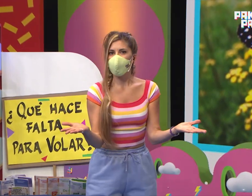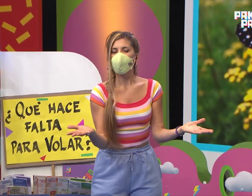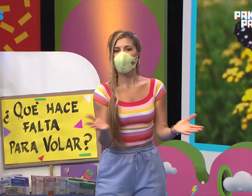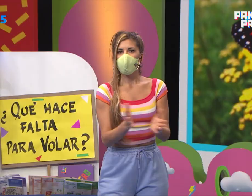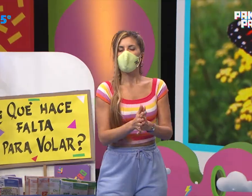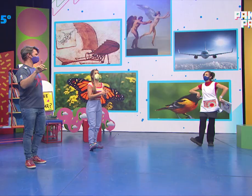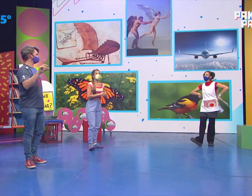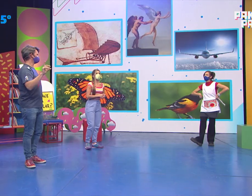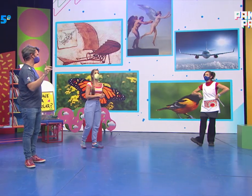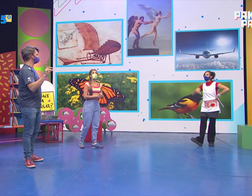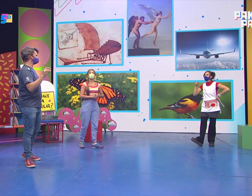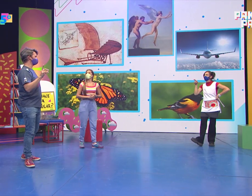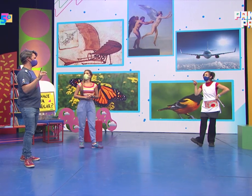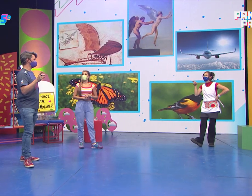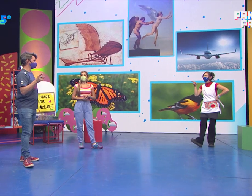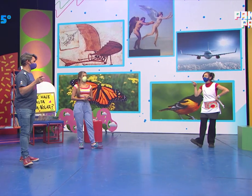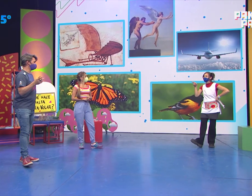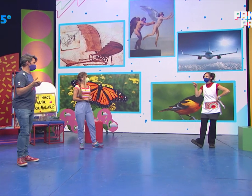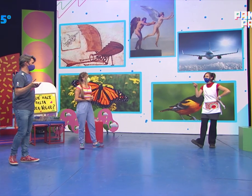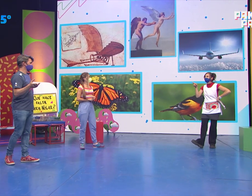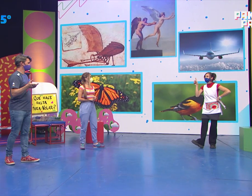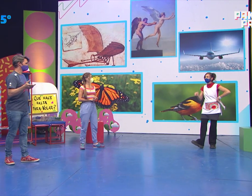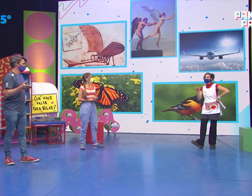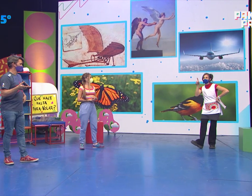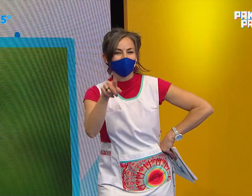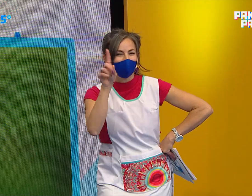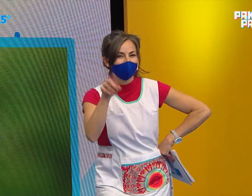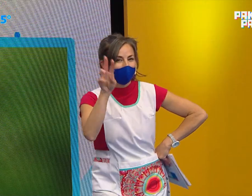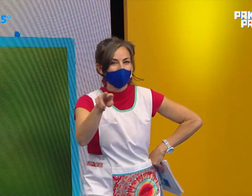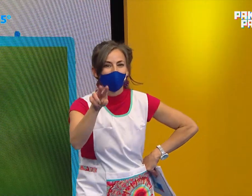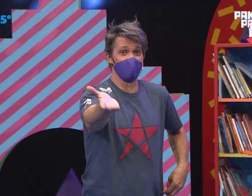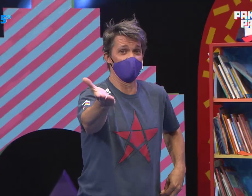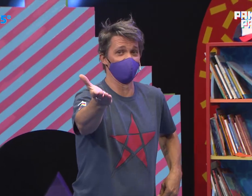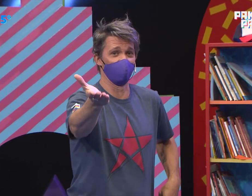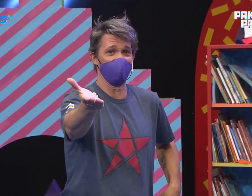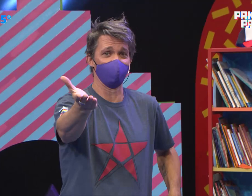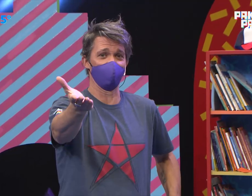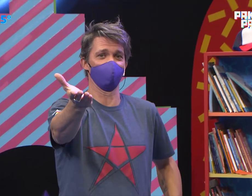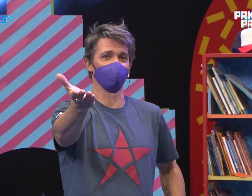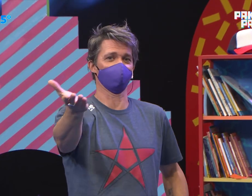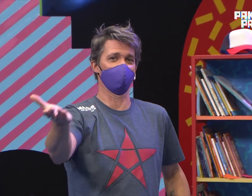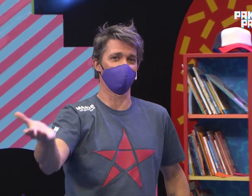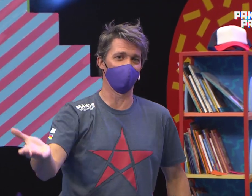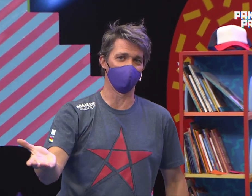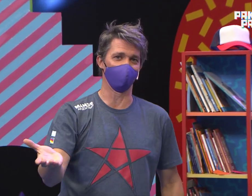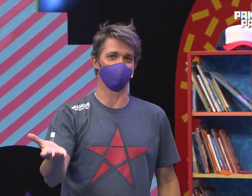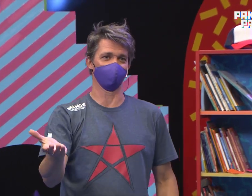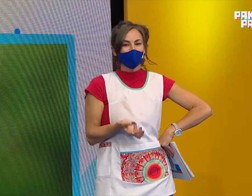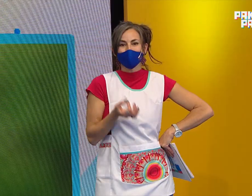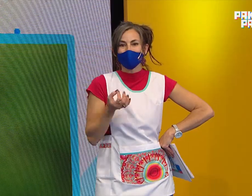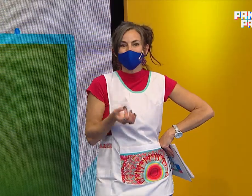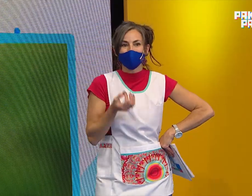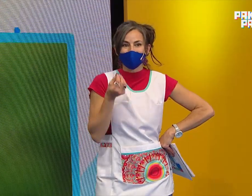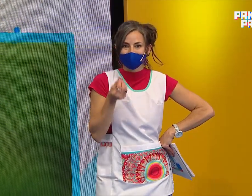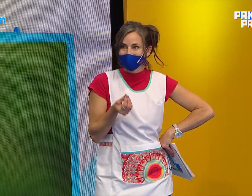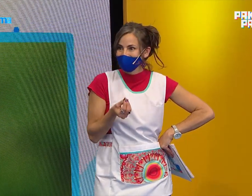El andar bípedo. Y quiero ¿heredado decir, de quién? De los monos. ¿Heredado de quién? ¡De los dinosaurios, Pablo! ¡De los dinosaurios!